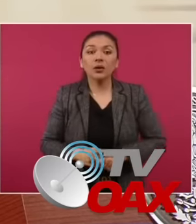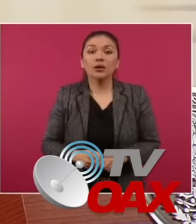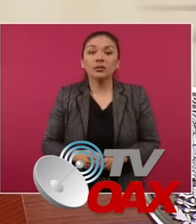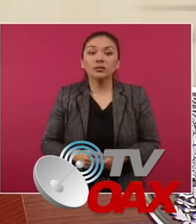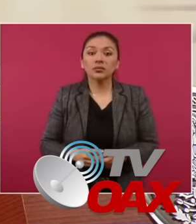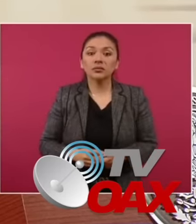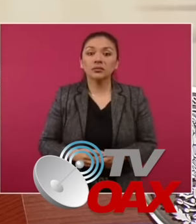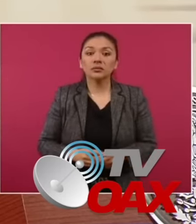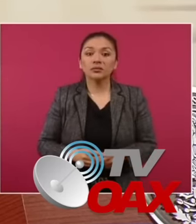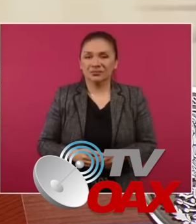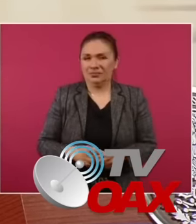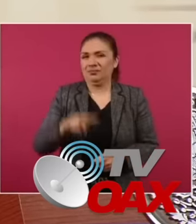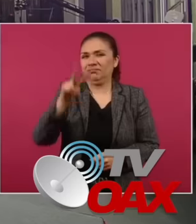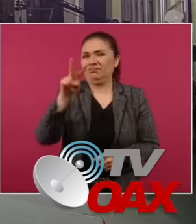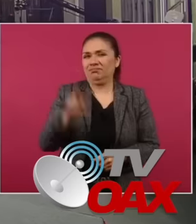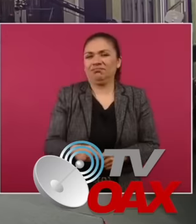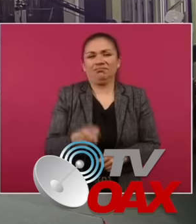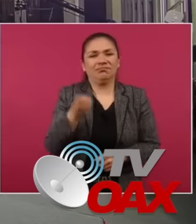es realmente